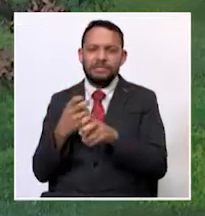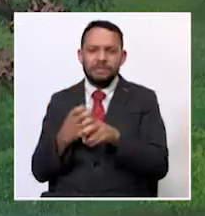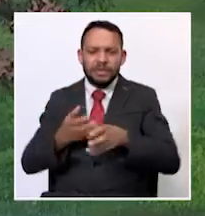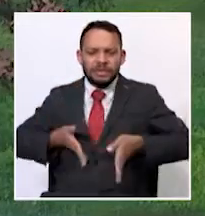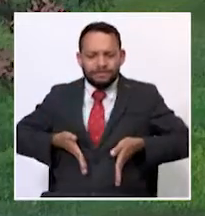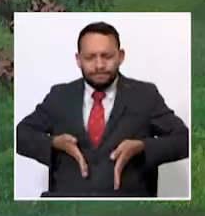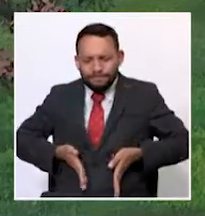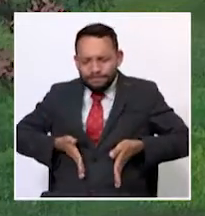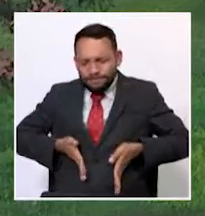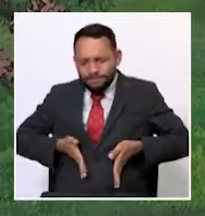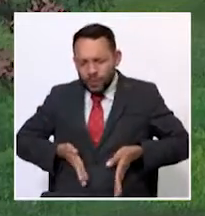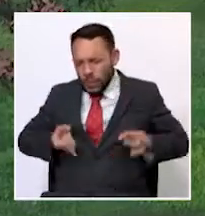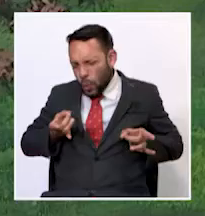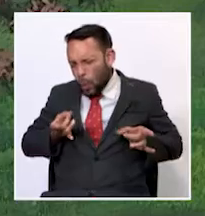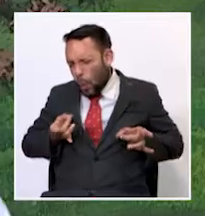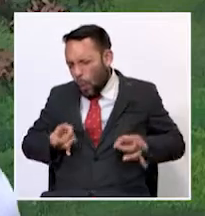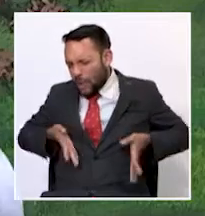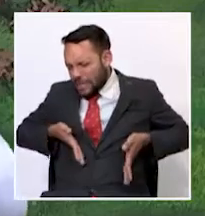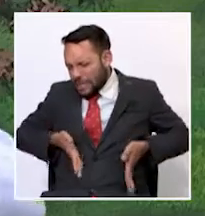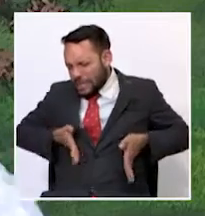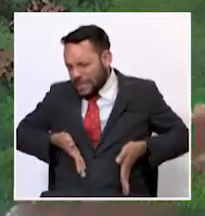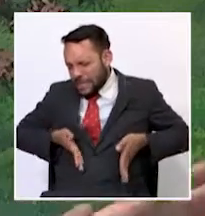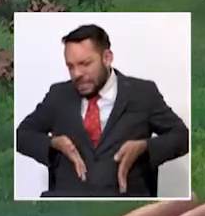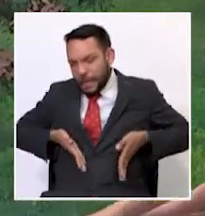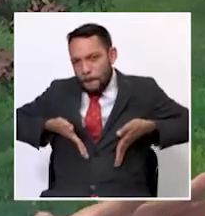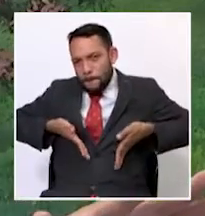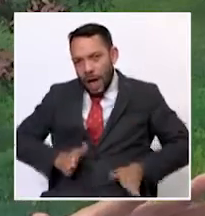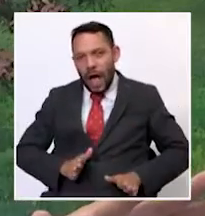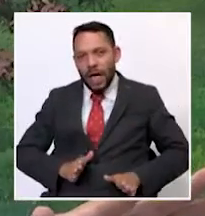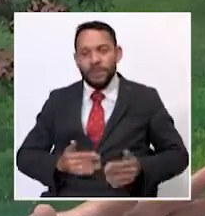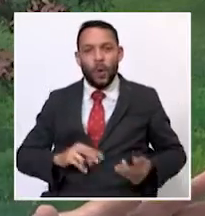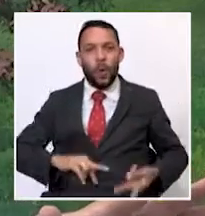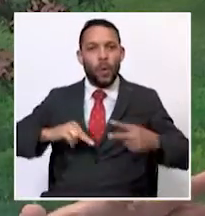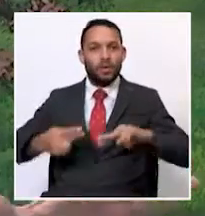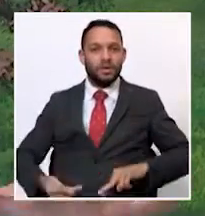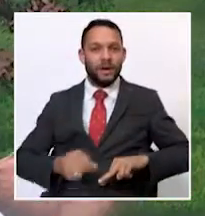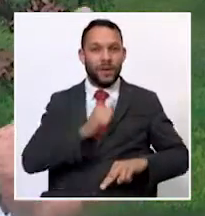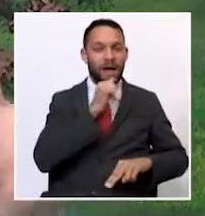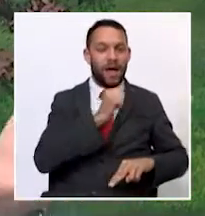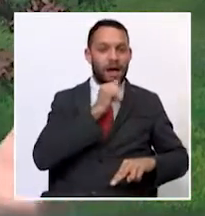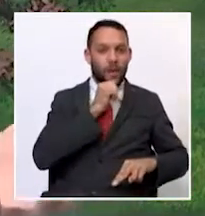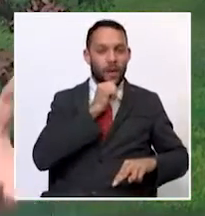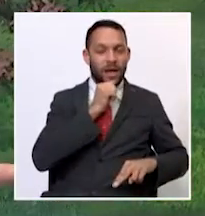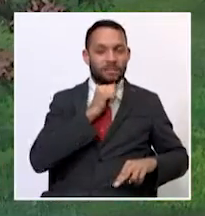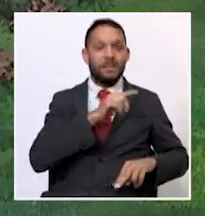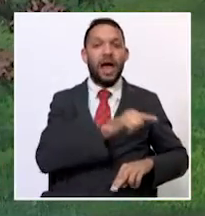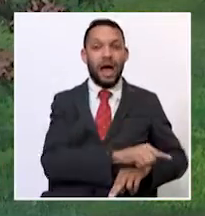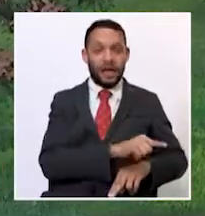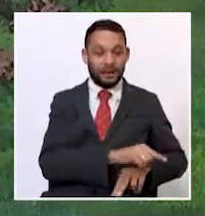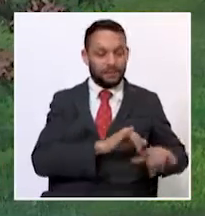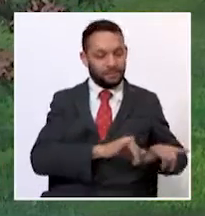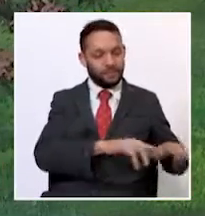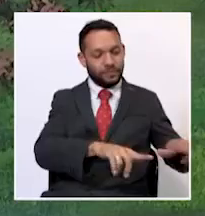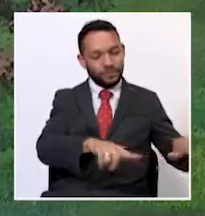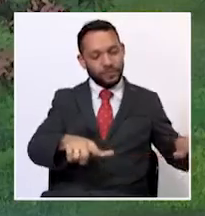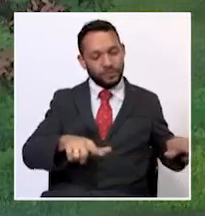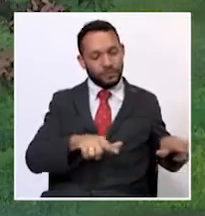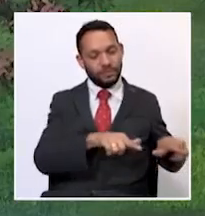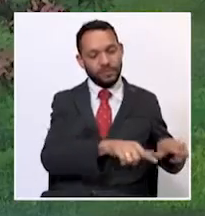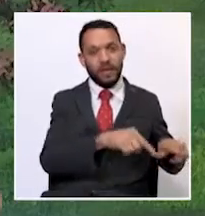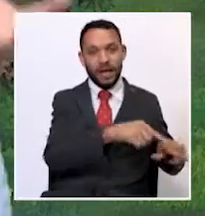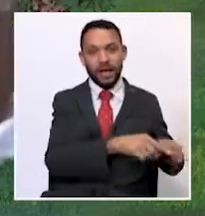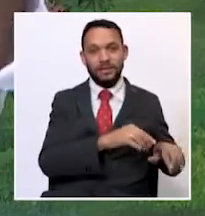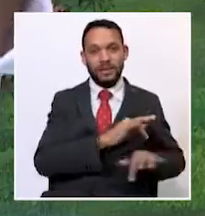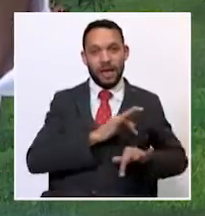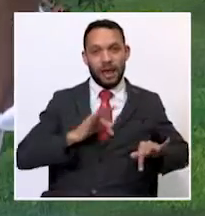contacto con el agua, permitía un parto totalmente diferente. Cuando nosotros vamos a mostrarles a ustedes ahora la terapia